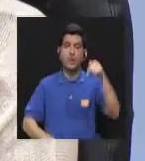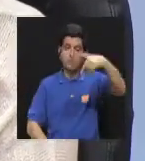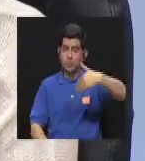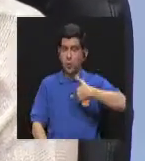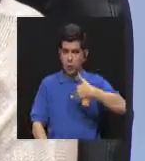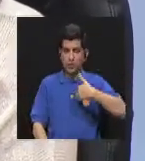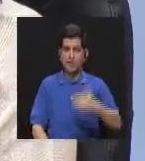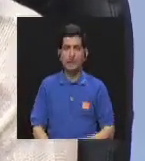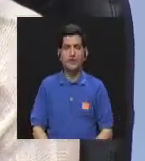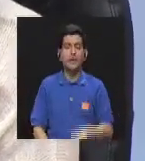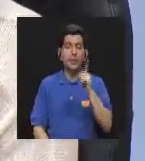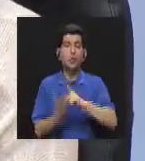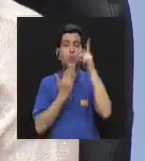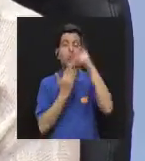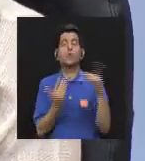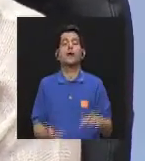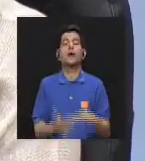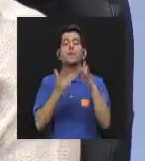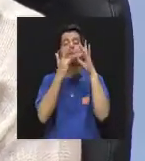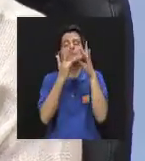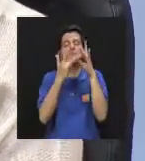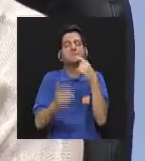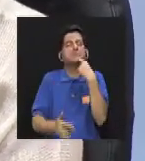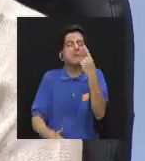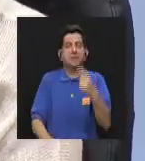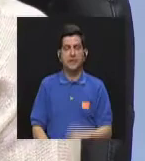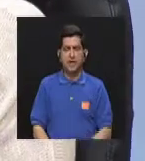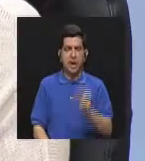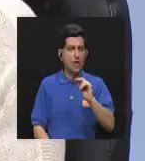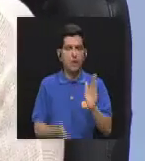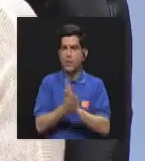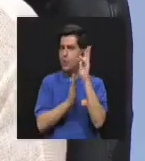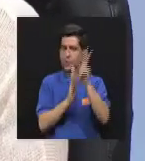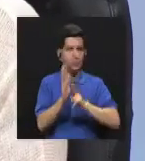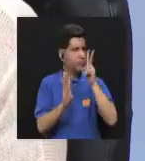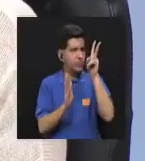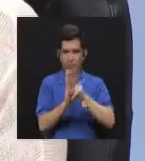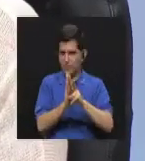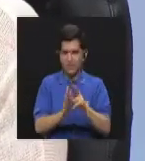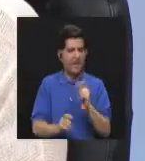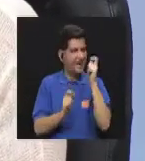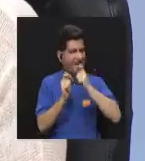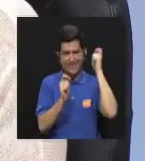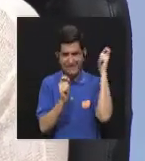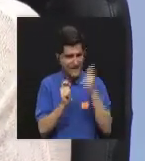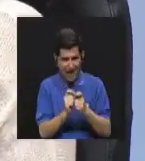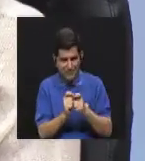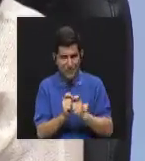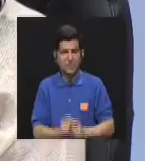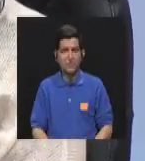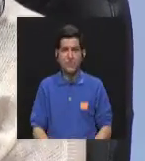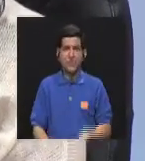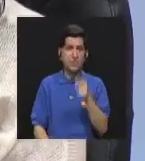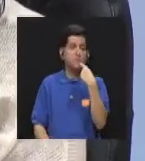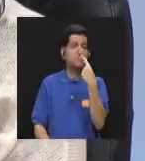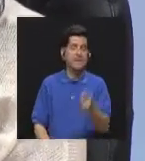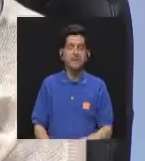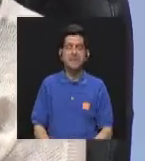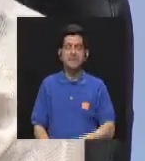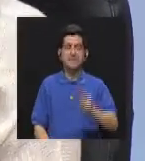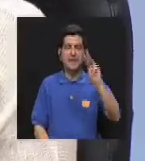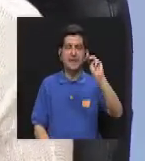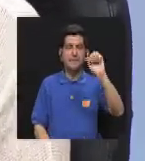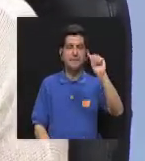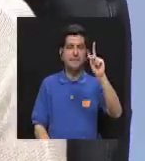Hoy tenemos un programa especial, diría yo, porque no es un documental exactamente. Ustedes le dicen making